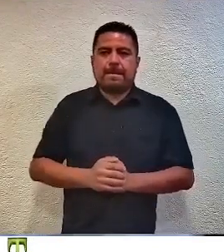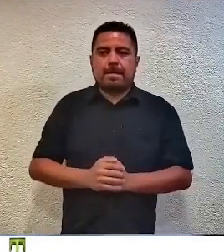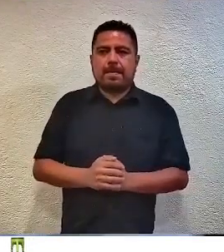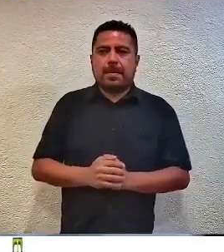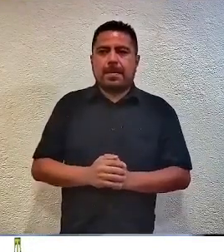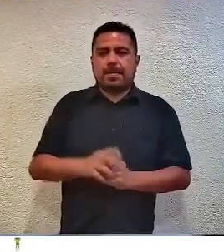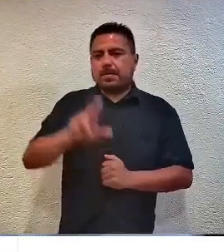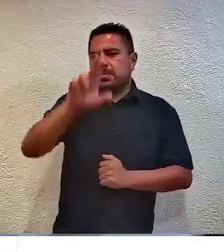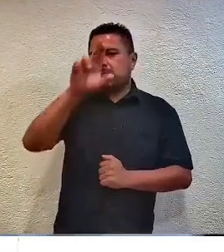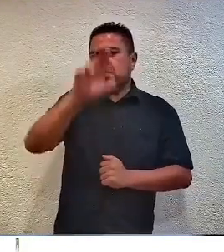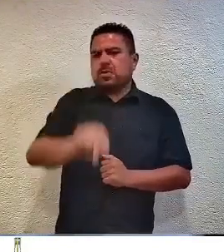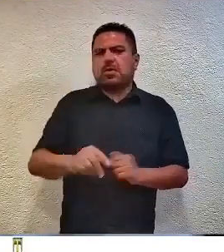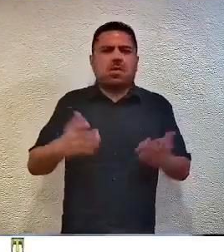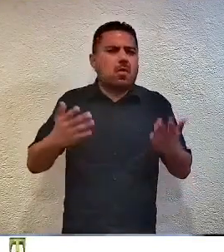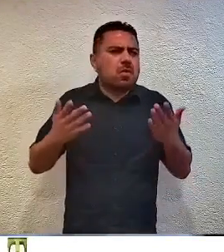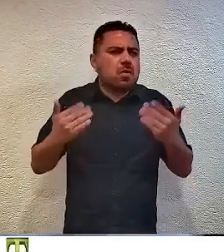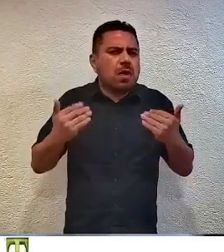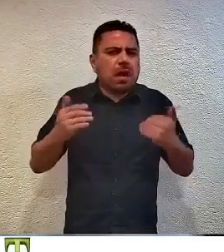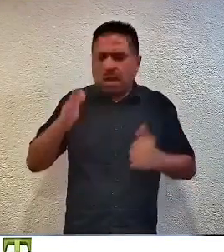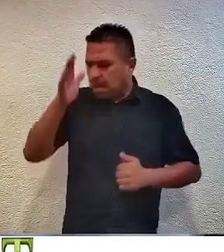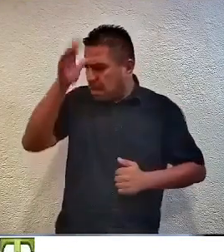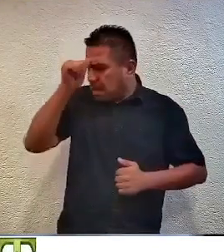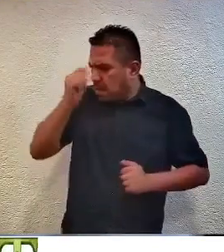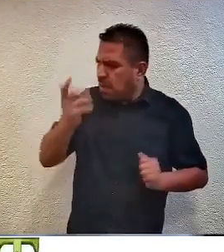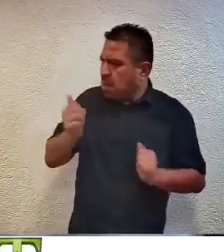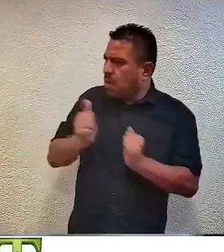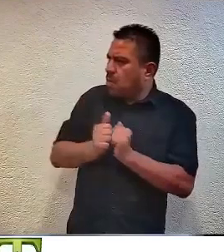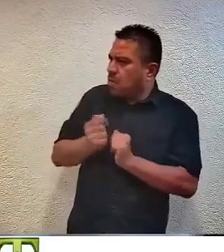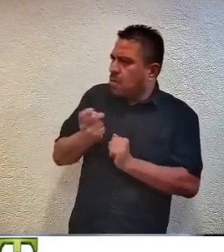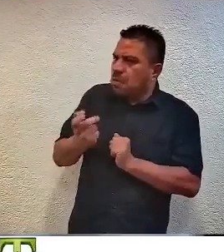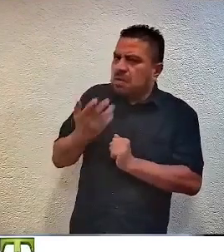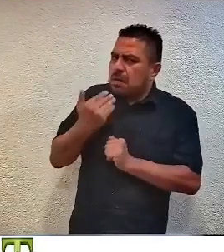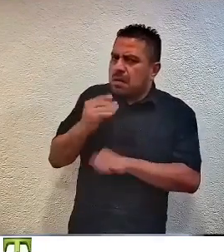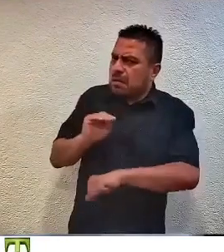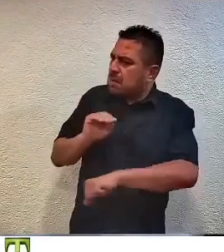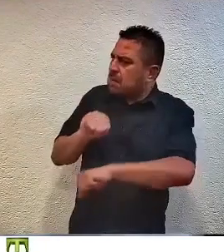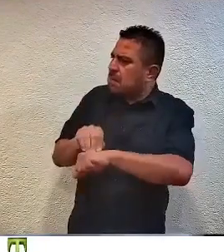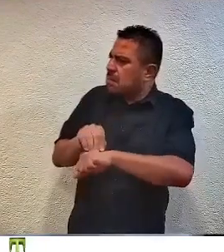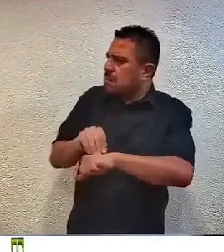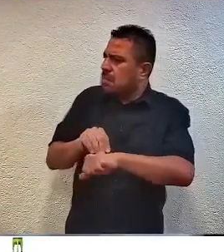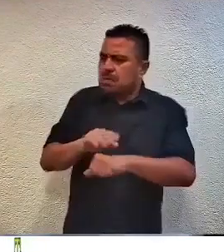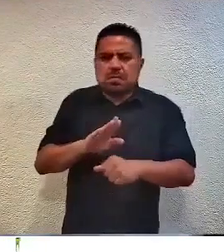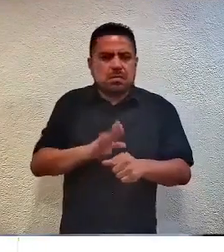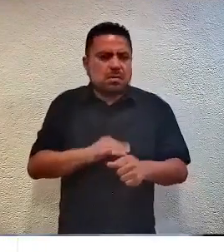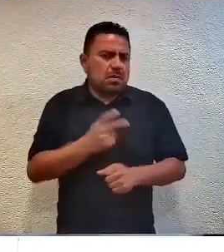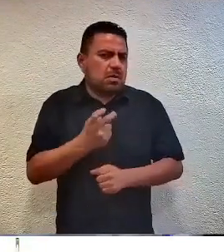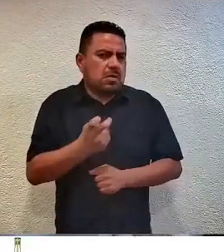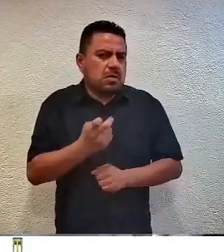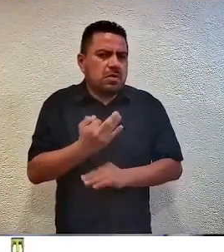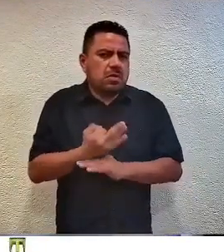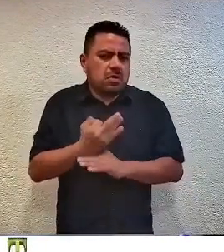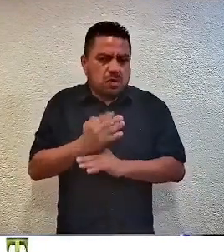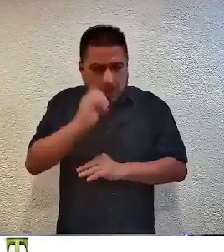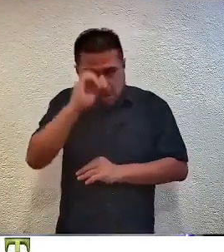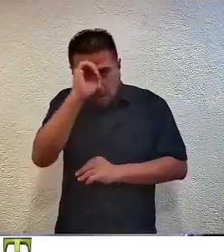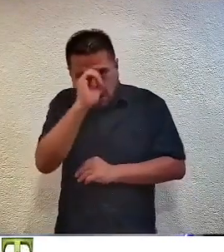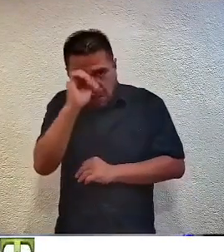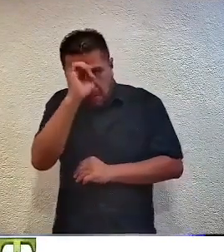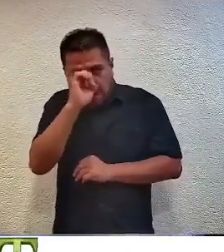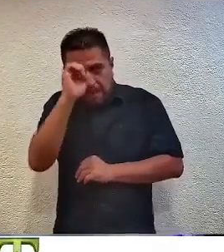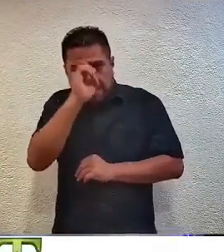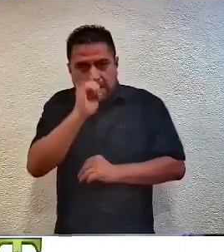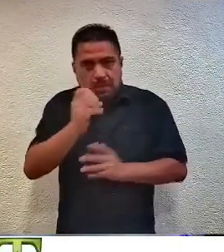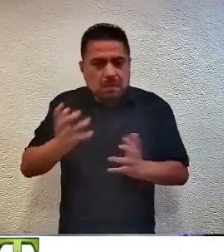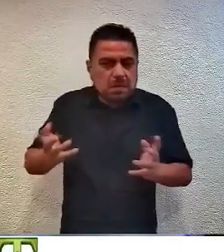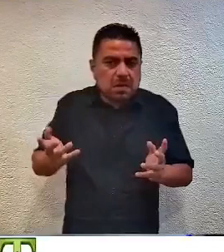No estuvo en desacuerdo con esa litis fijada. Entonces vuelvo a opinar de